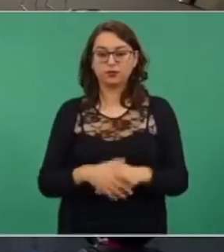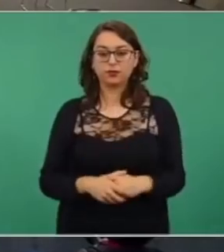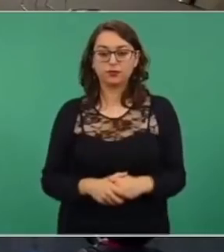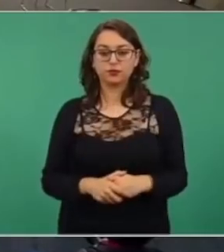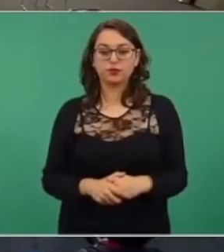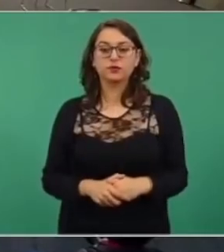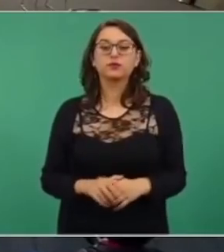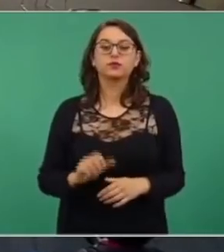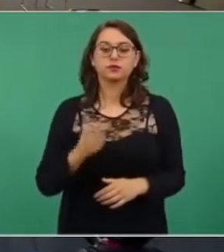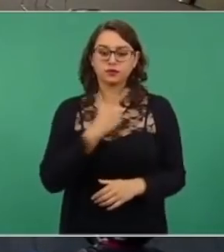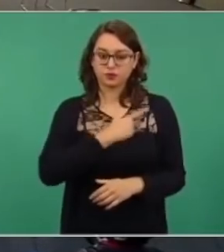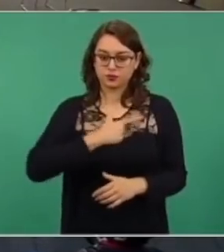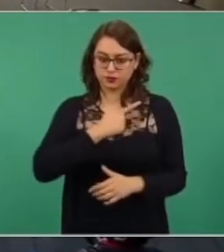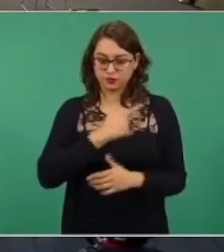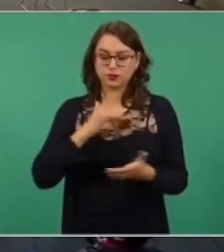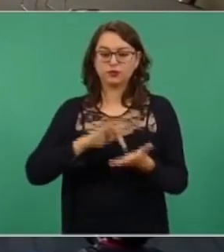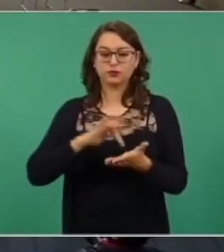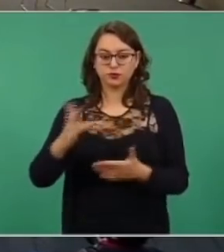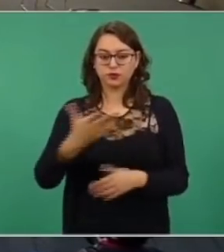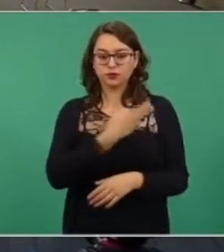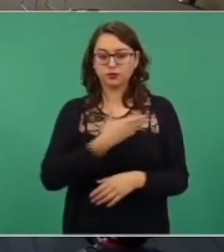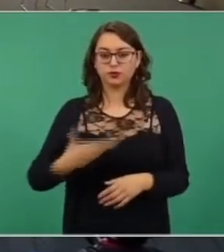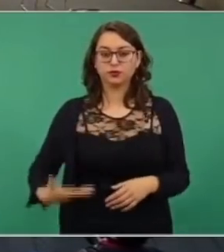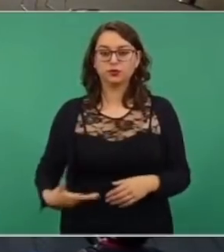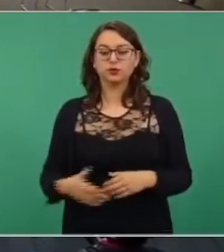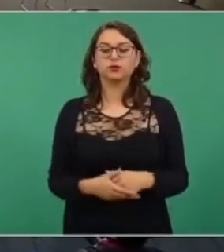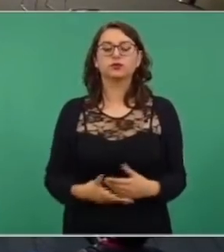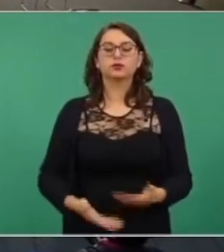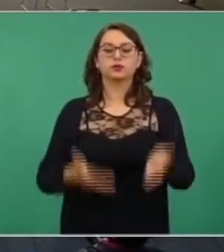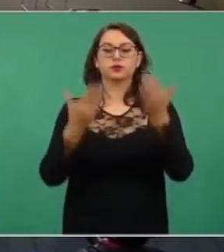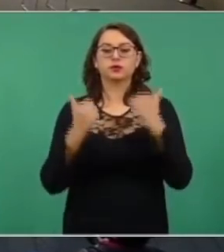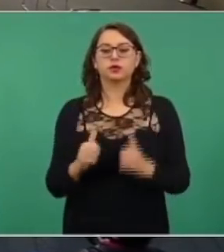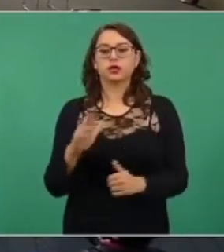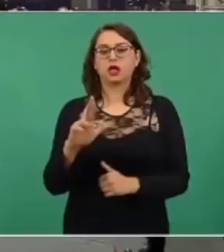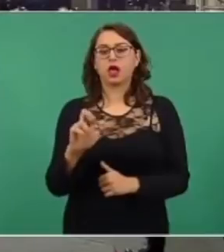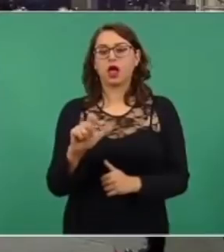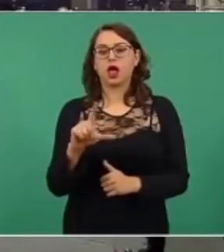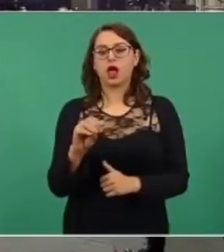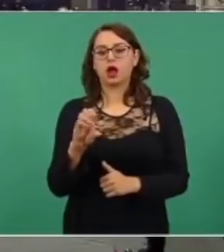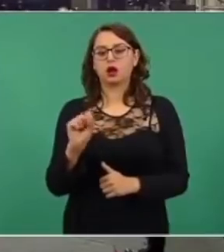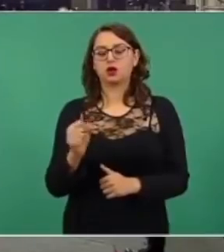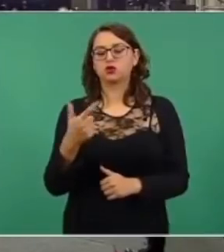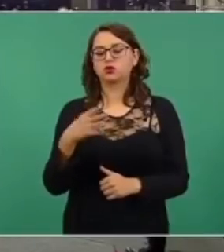mucho gusto. Gracias, presidente. Muy bien. Carlos Guzmán.